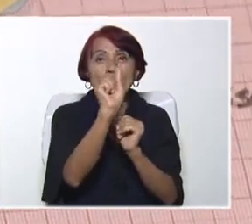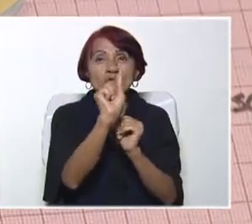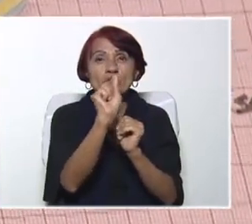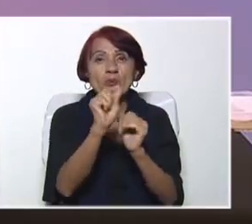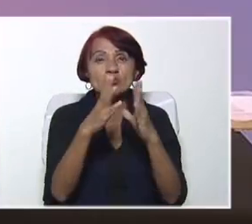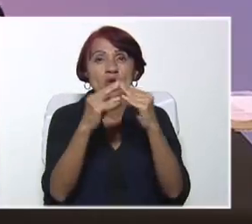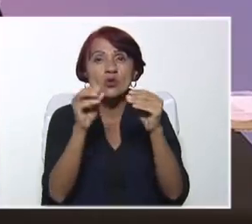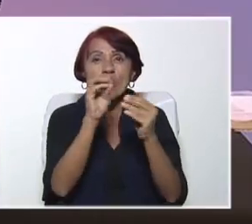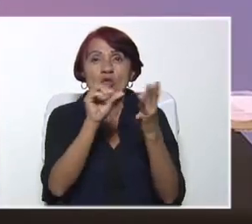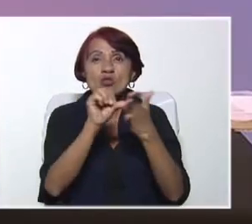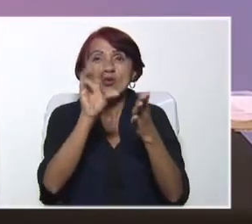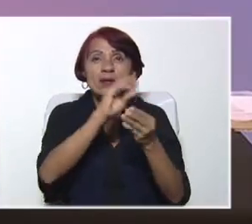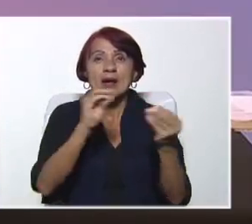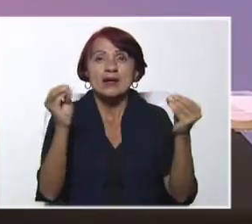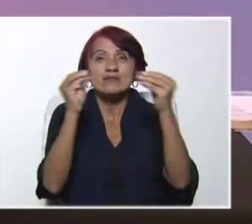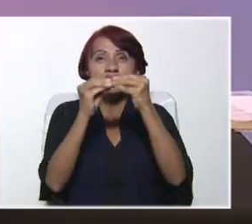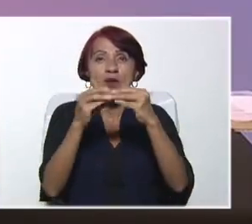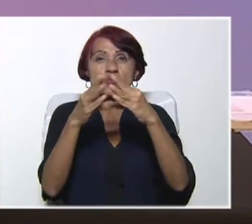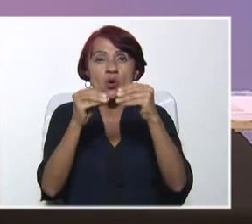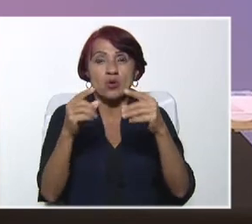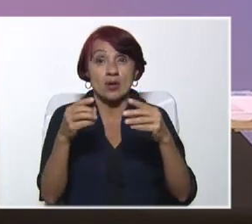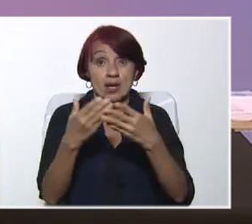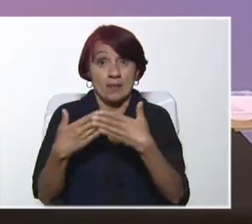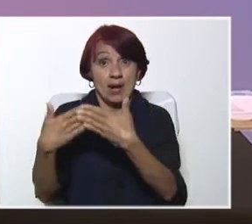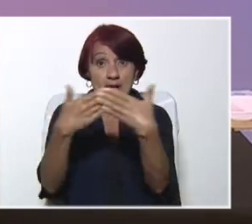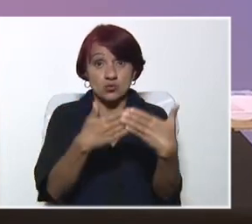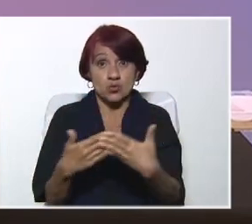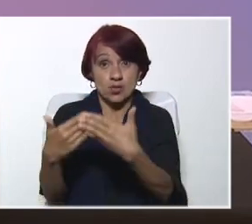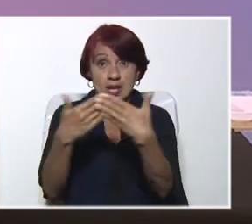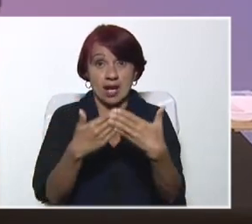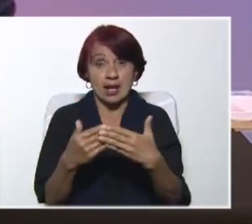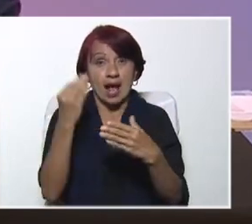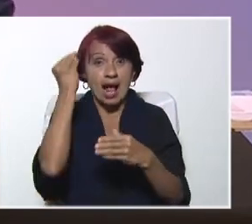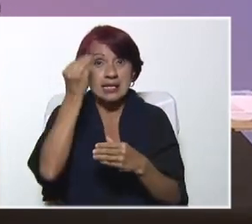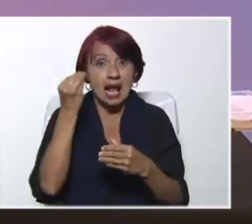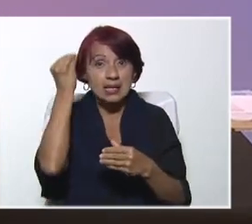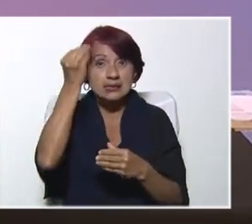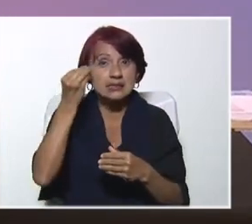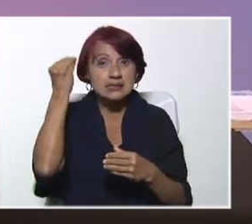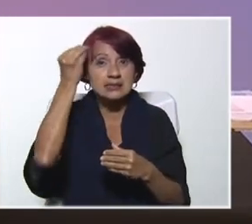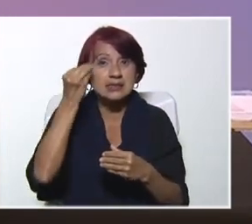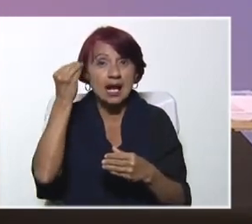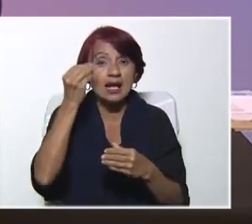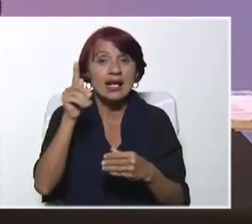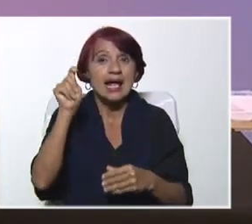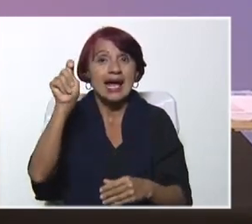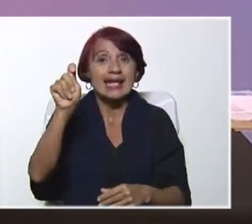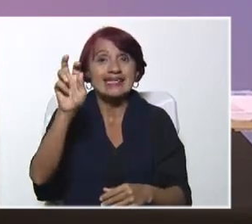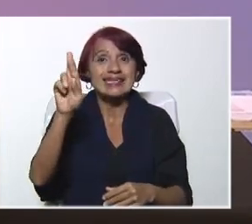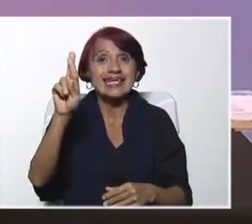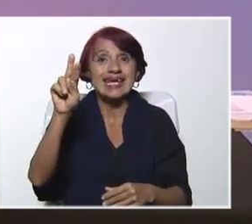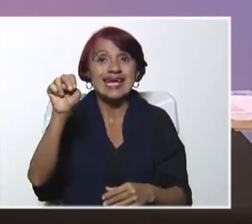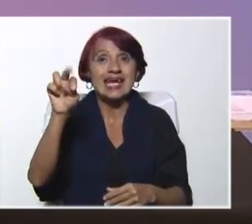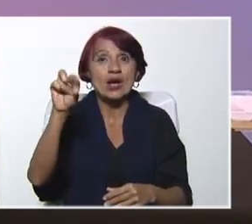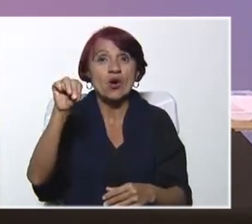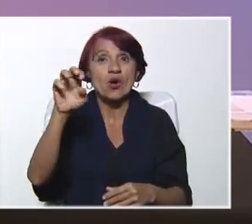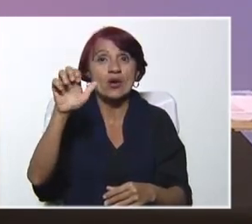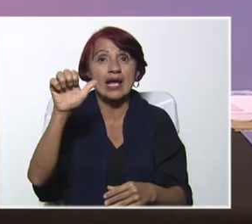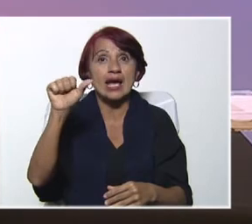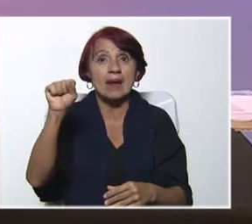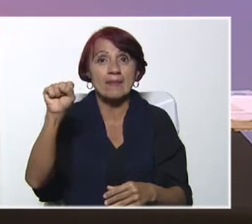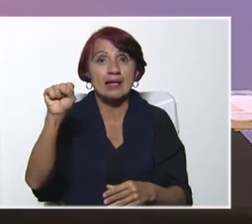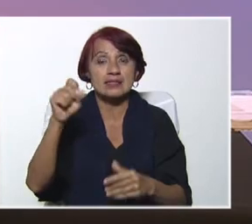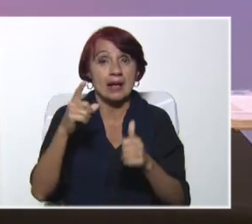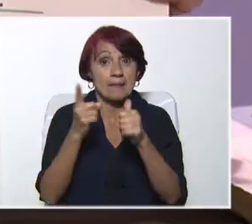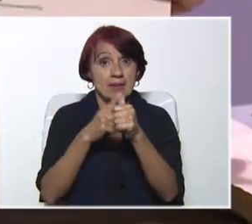cartesiano. Seguidamente estudiaremos y analizaremos los teoremas de Tales. El primer